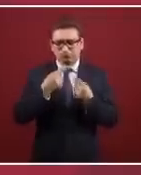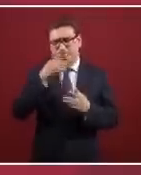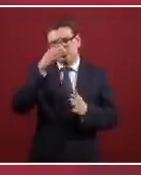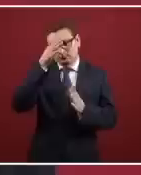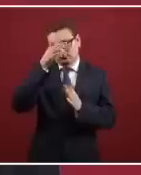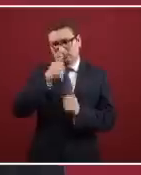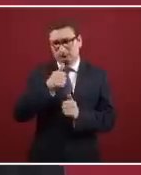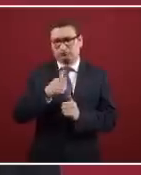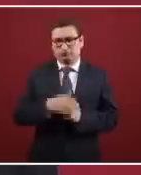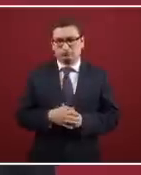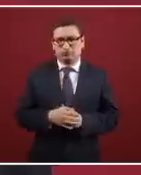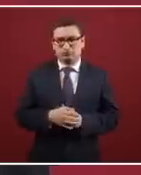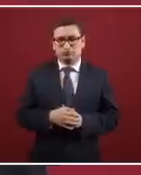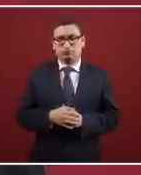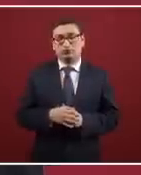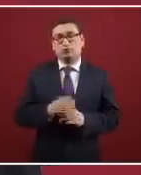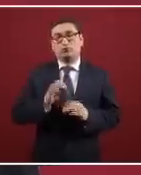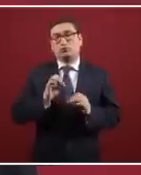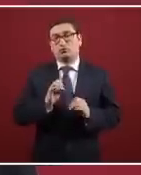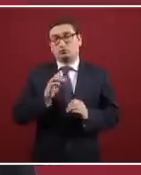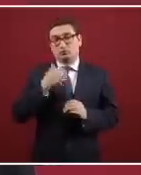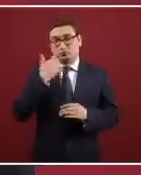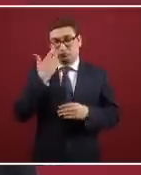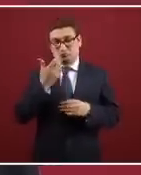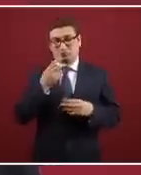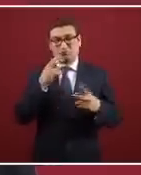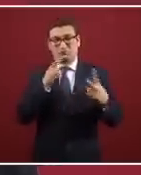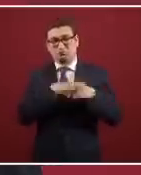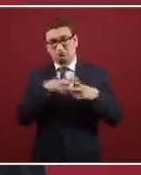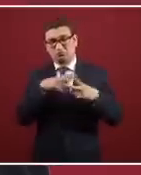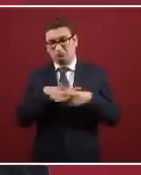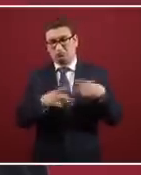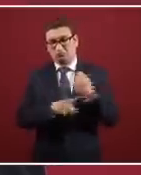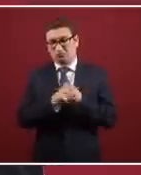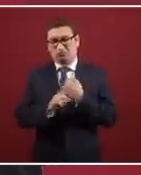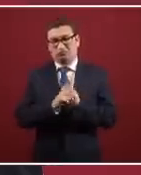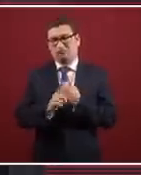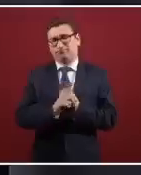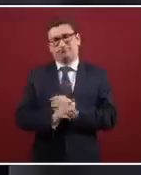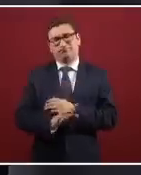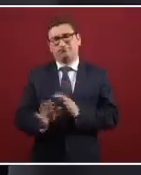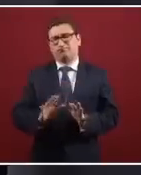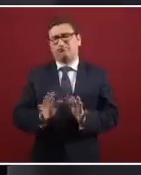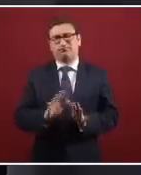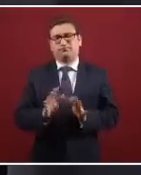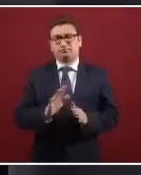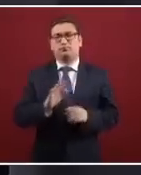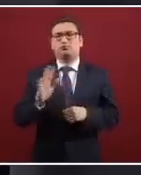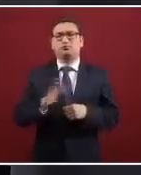que irnos a un pleito que nos puede llevar